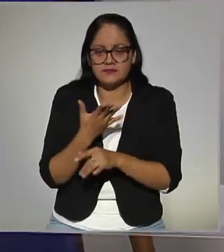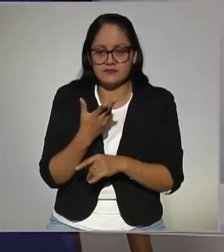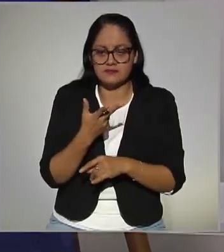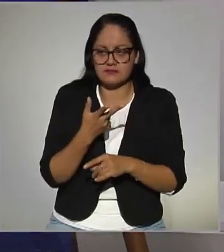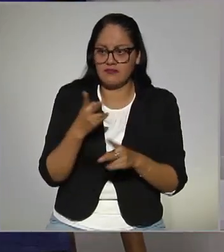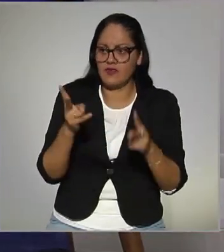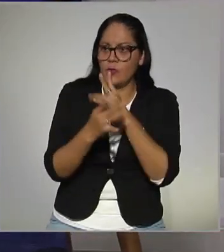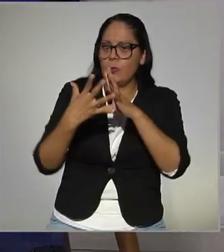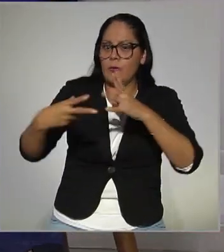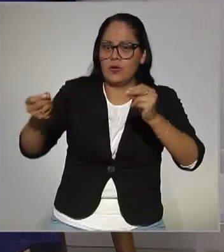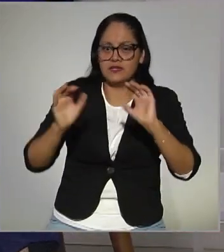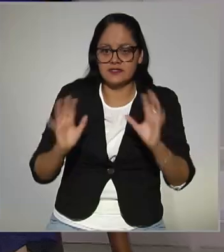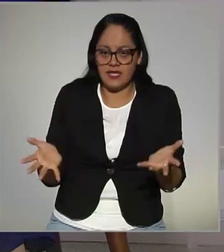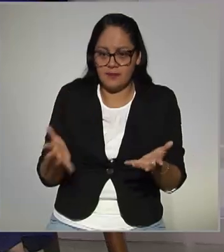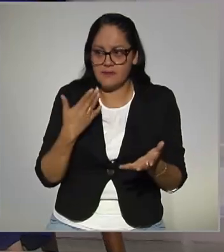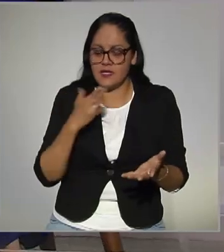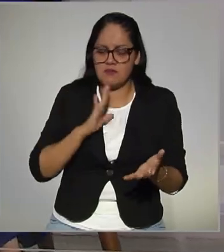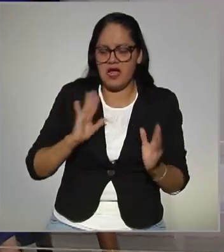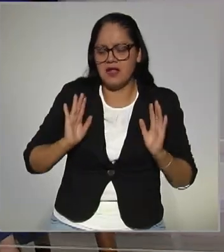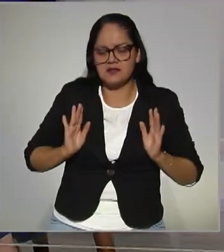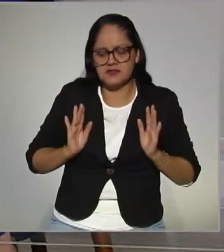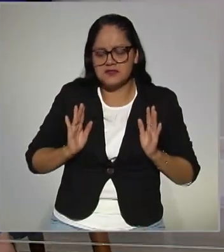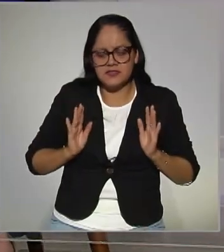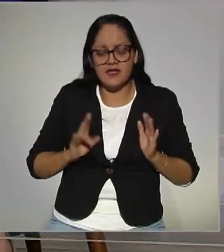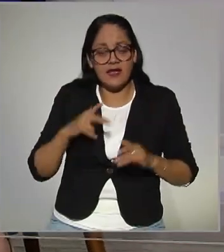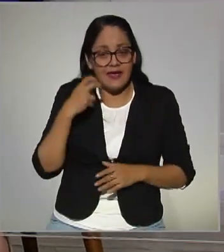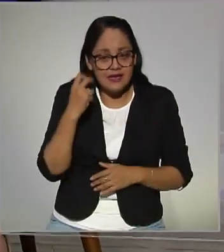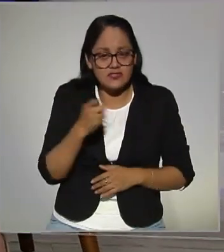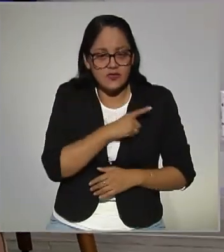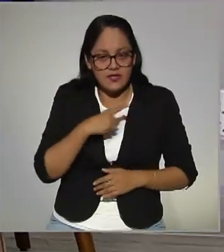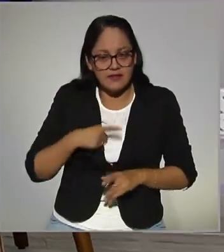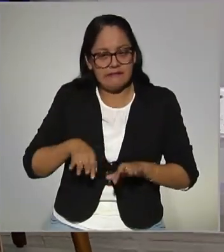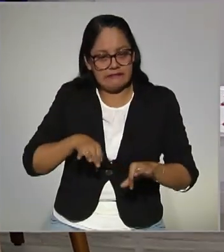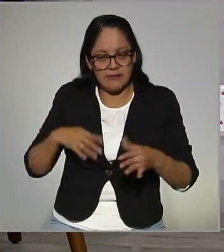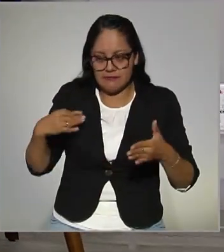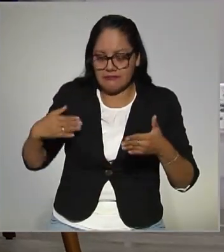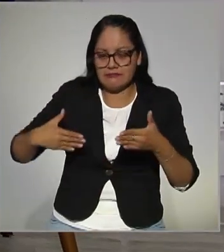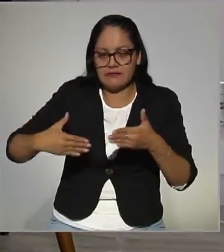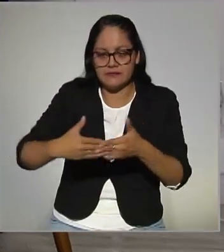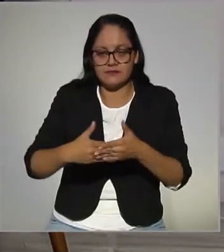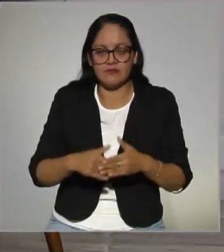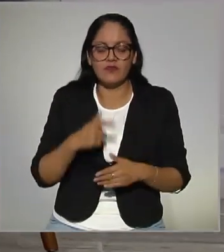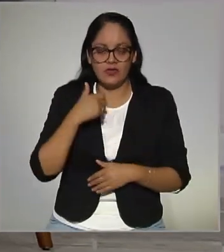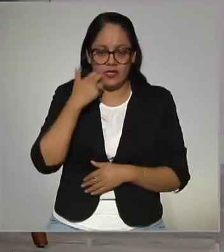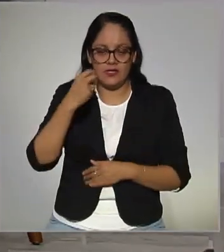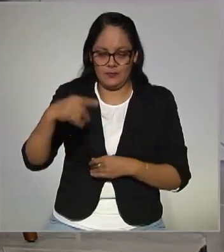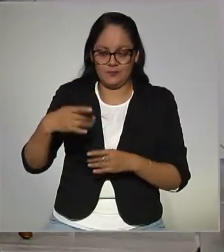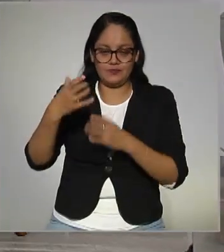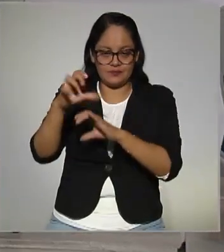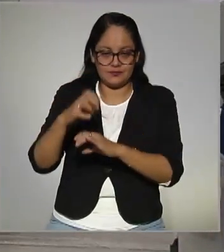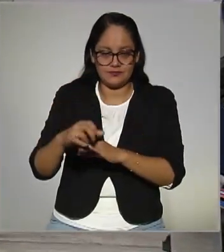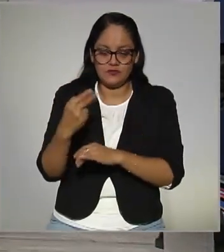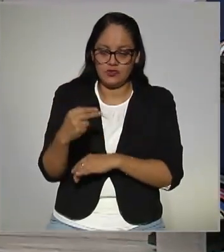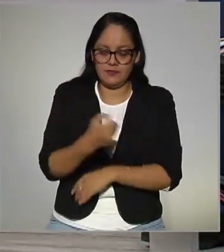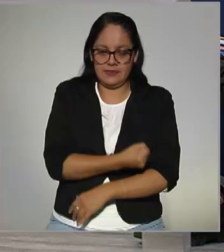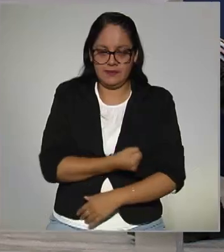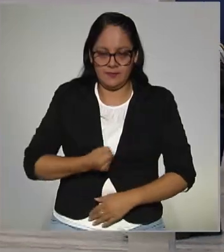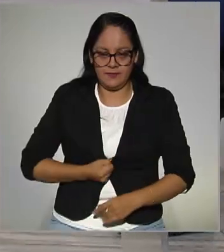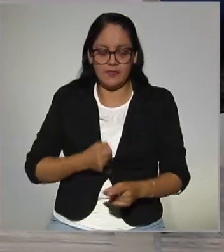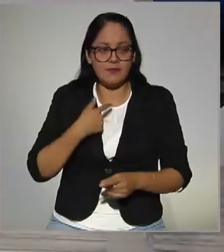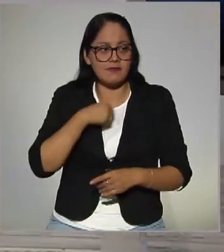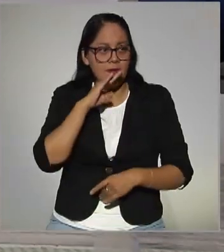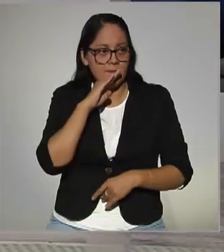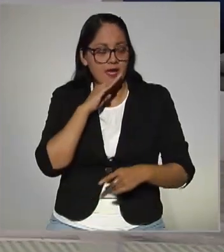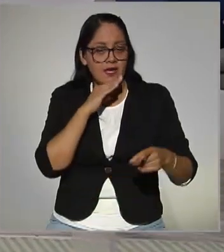viento, tanto para bien como para mal. Eso se va a tener que elaborar. De hecho, les quisiera compartir, un anónimo nos llegó, dice, mamá nos dejó por un tipo